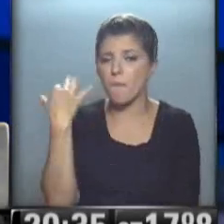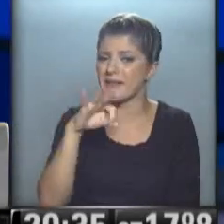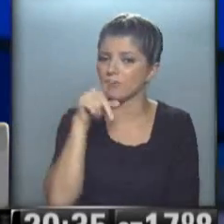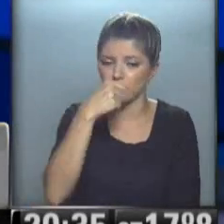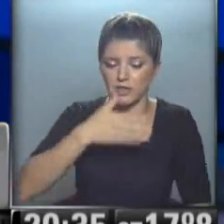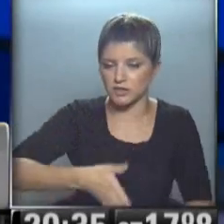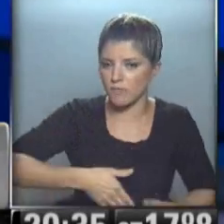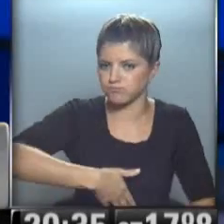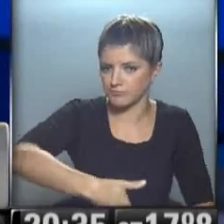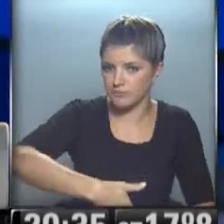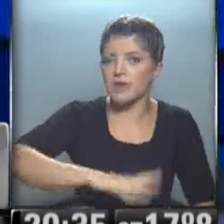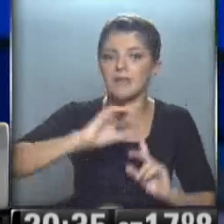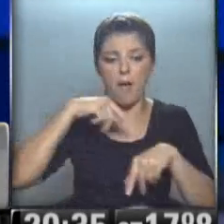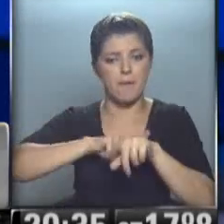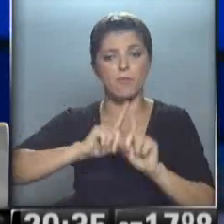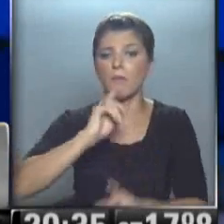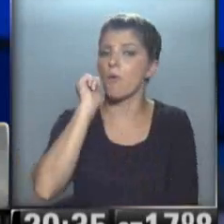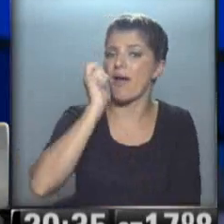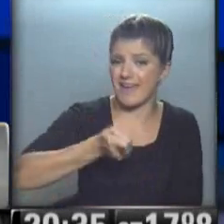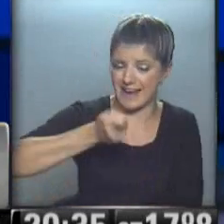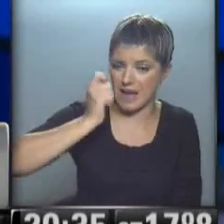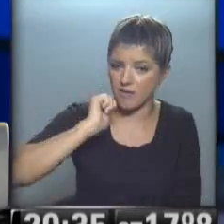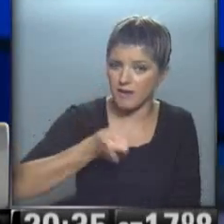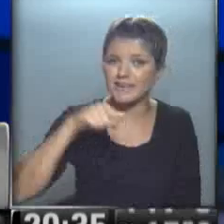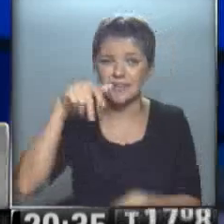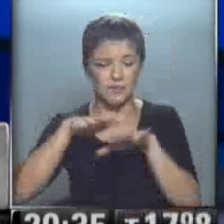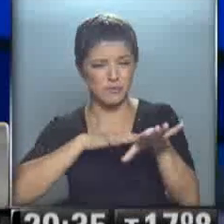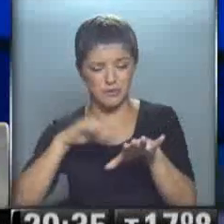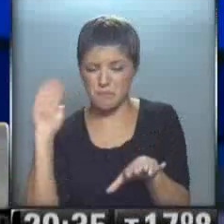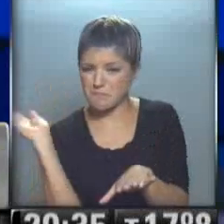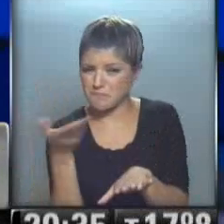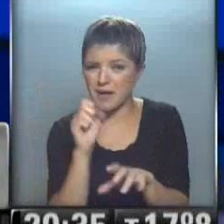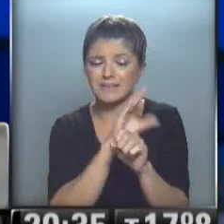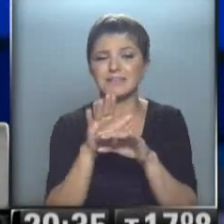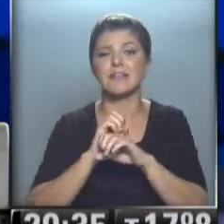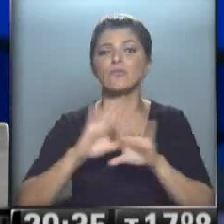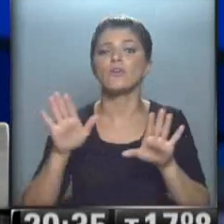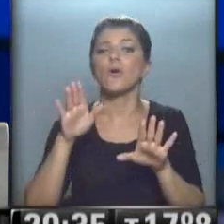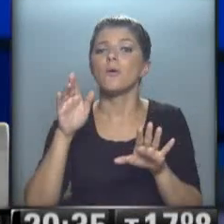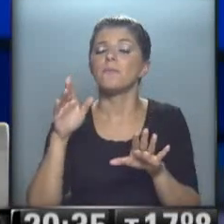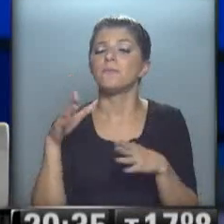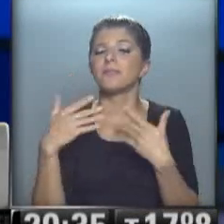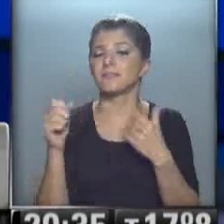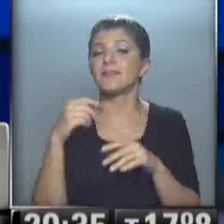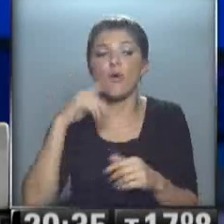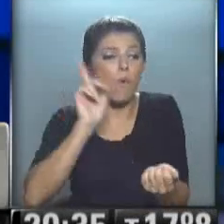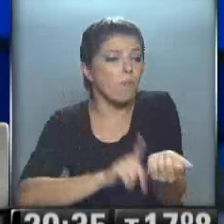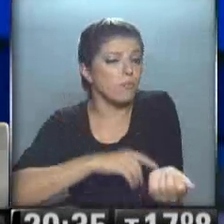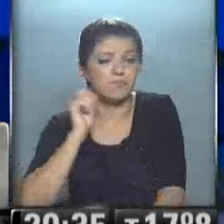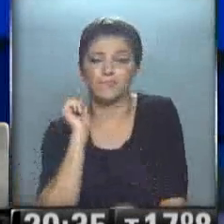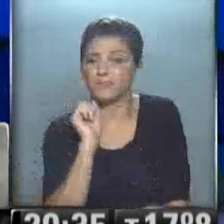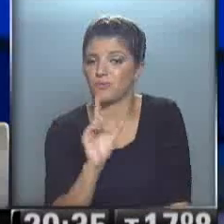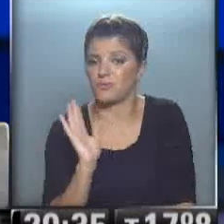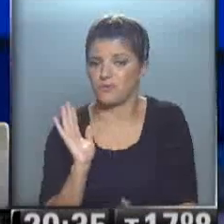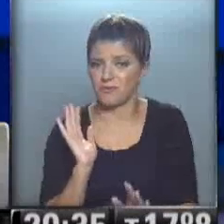madres, esclavas. Las ablaciones, las mutilaciones genitales son absolutamente habituales en